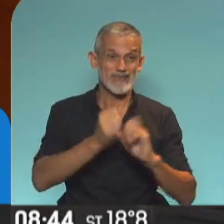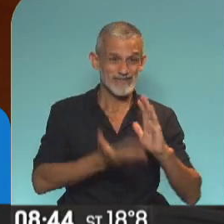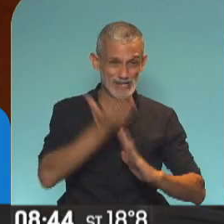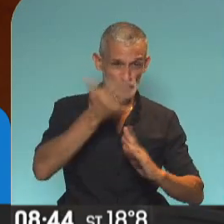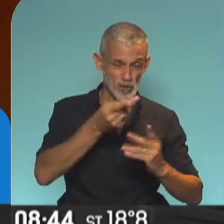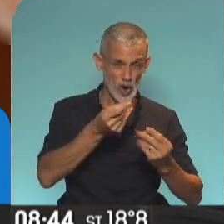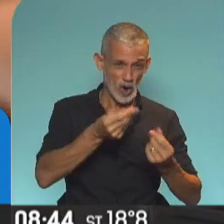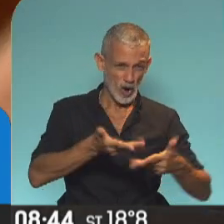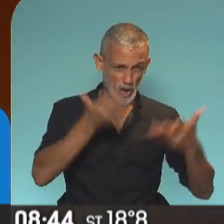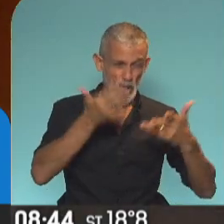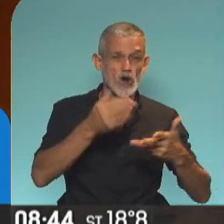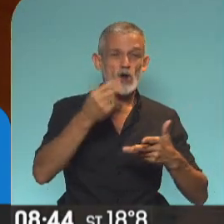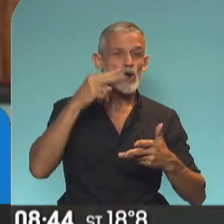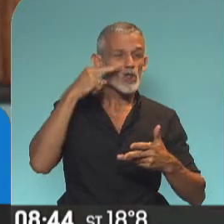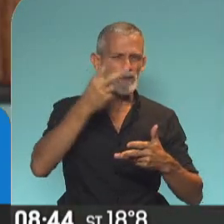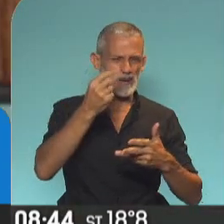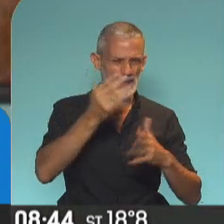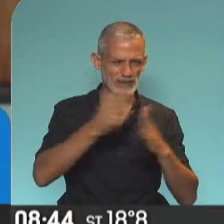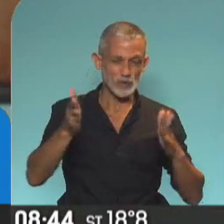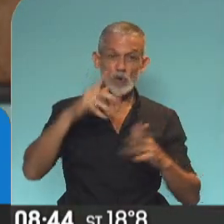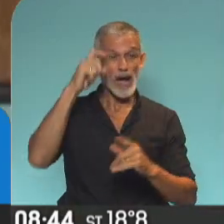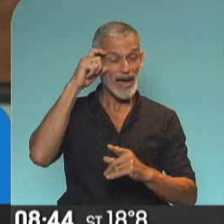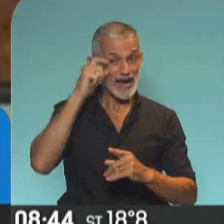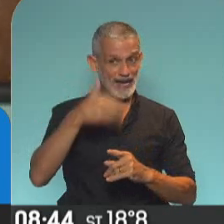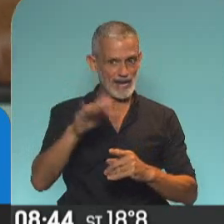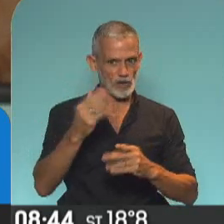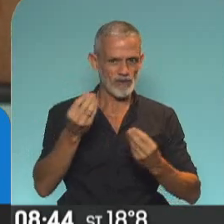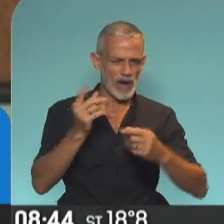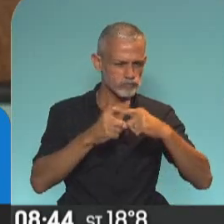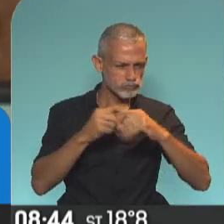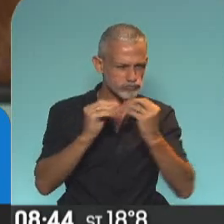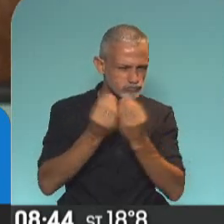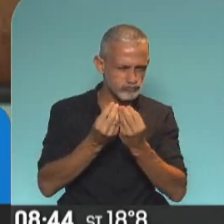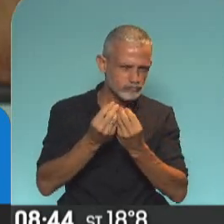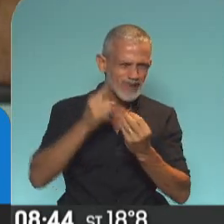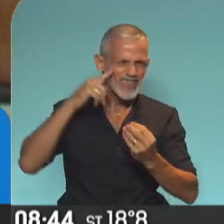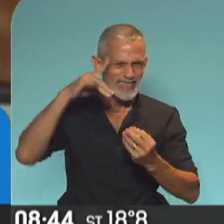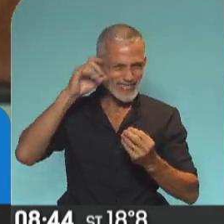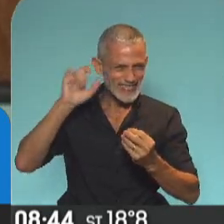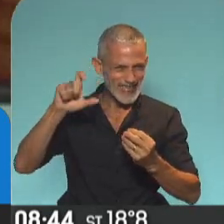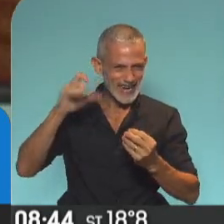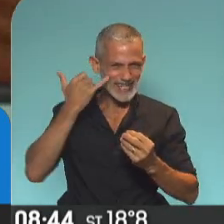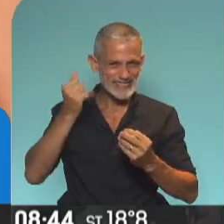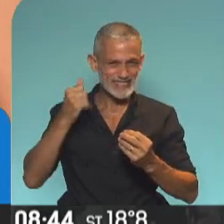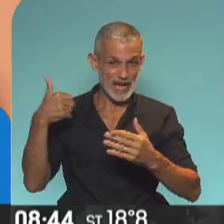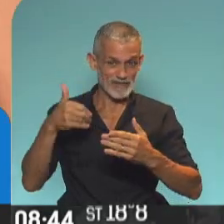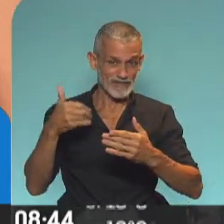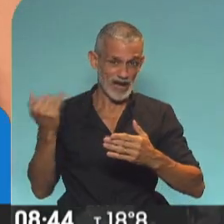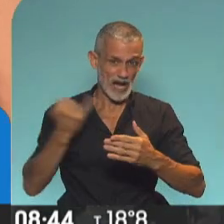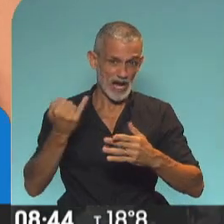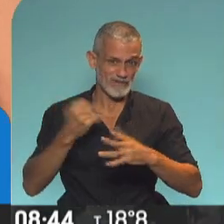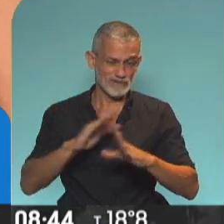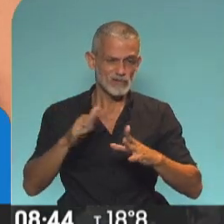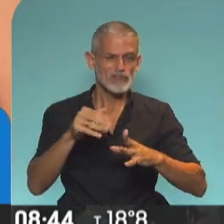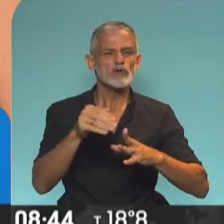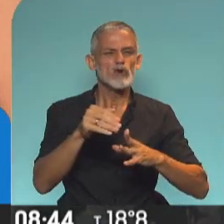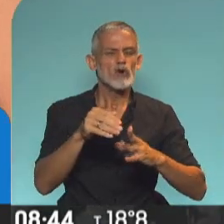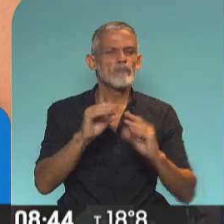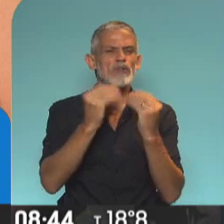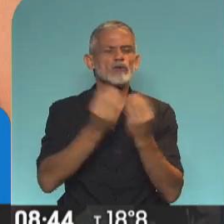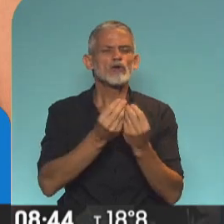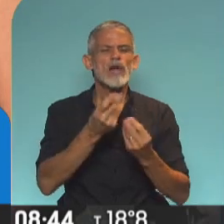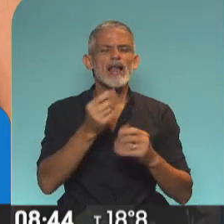hablamos de los consumidores. Bueno, hay un gran ganador que son los exportadores. Bueno, a eso iba. Ese es un problema del abuso del exportador. Y en ese abuso que hace